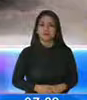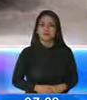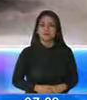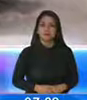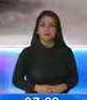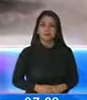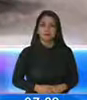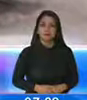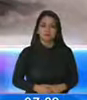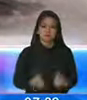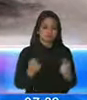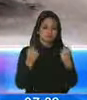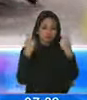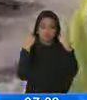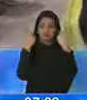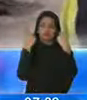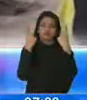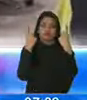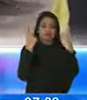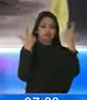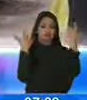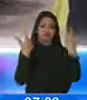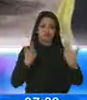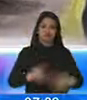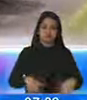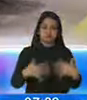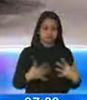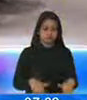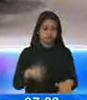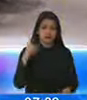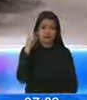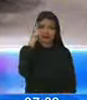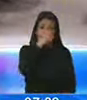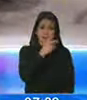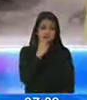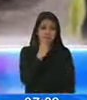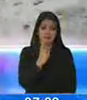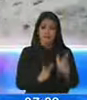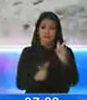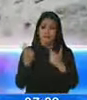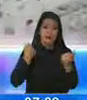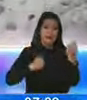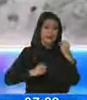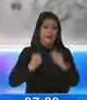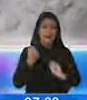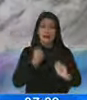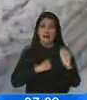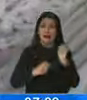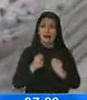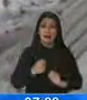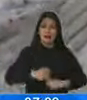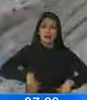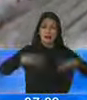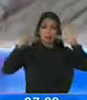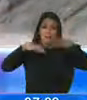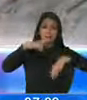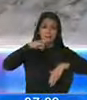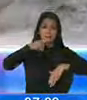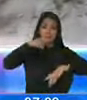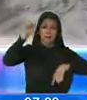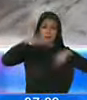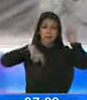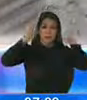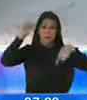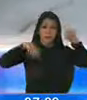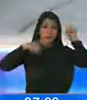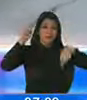Nos encontramos con esto. Fue una situación bastante dura porque veíamos la desesperación de la gente. La fuerte e inesperada caída de granizo en todo el sector céntrico